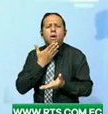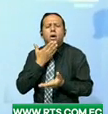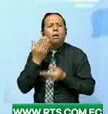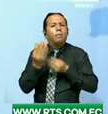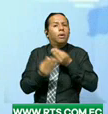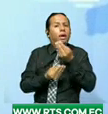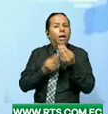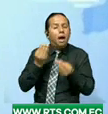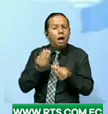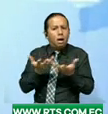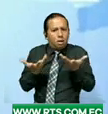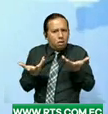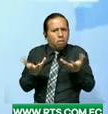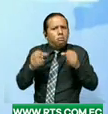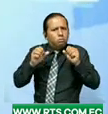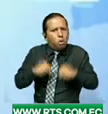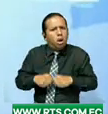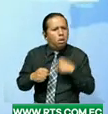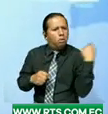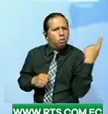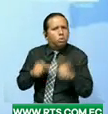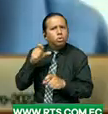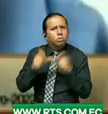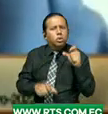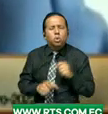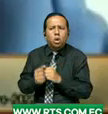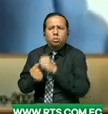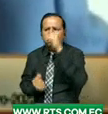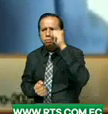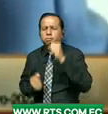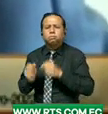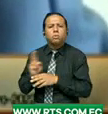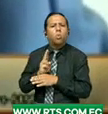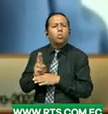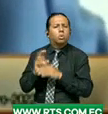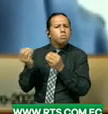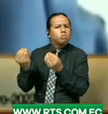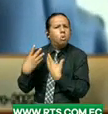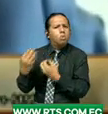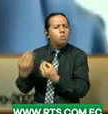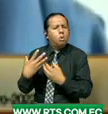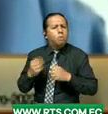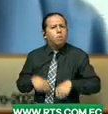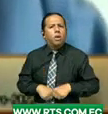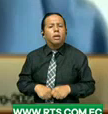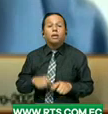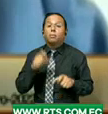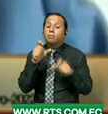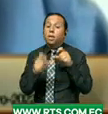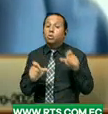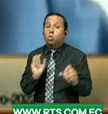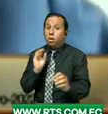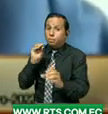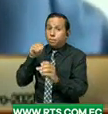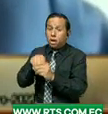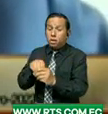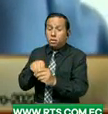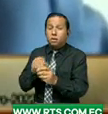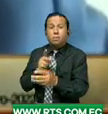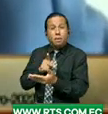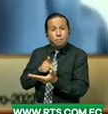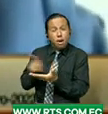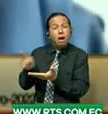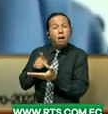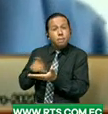administrativo que se vaya a hacer dentro de la institución. Para los afiliados que siempre han